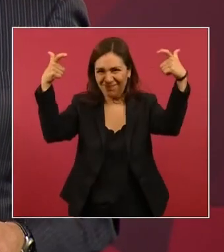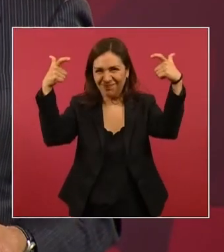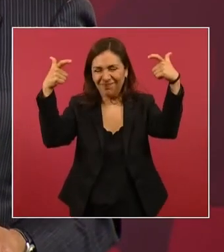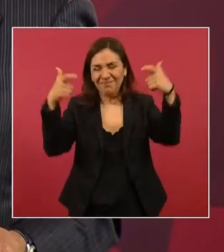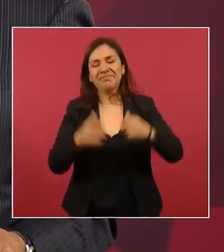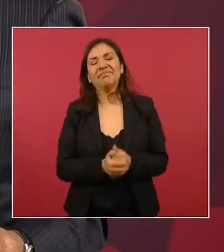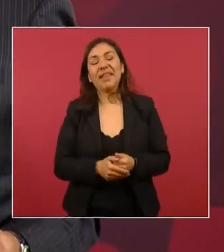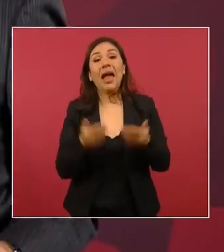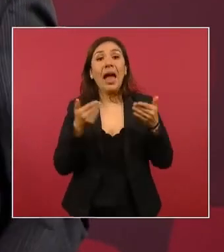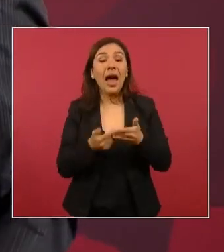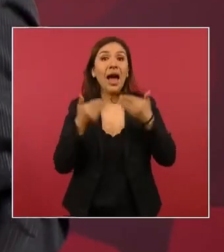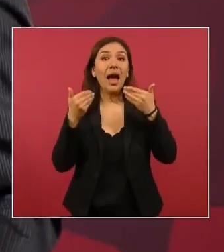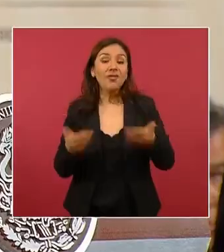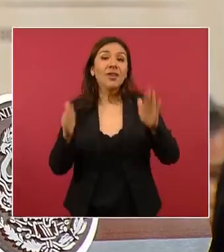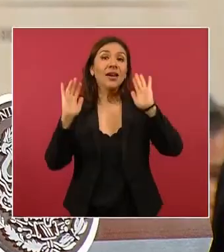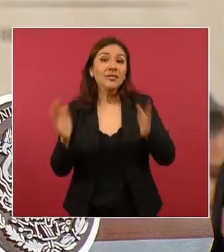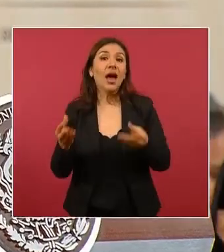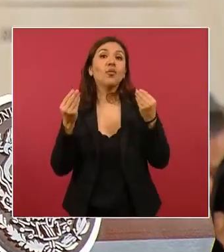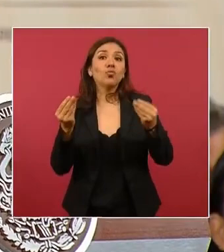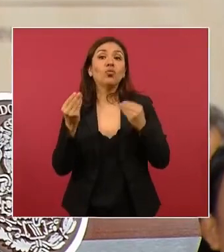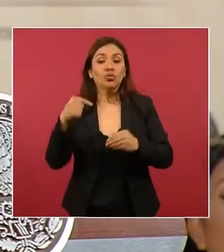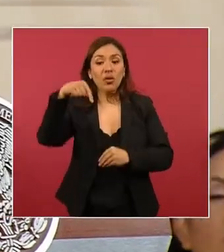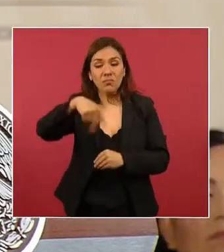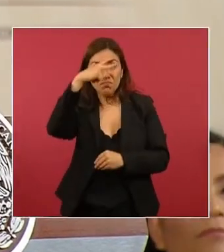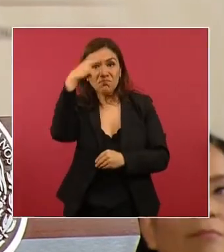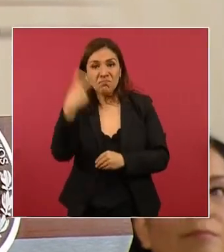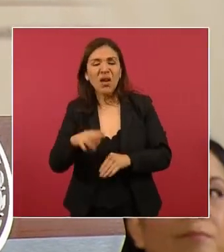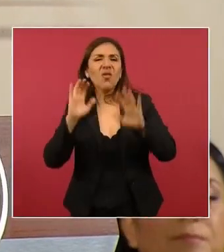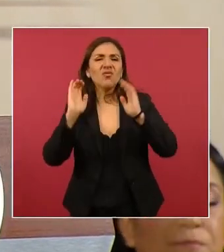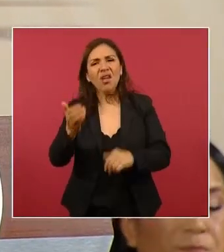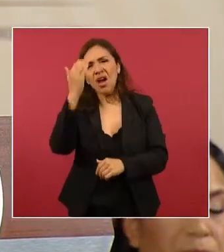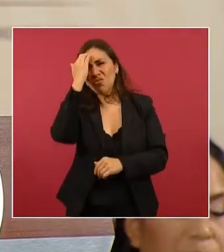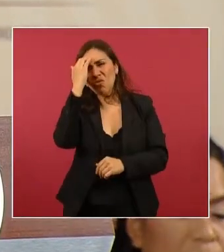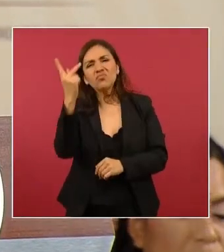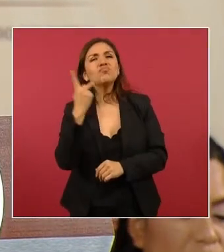ya hay mucha politización en México.